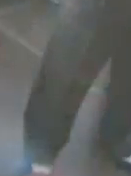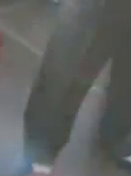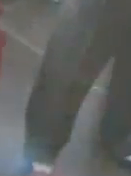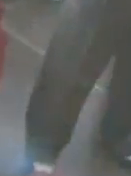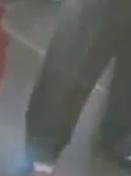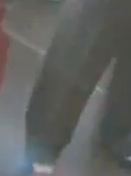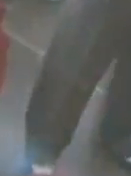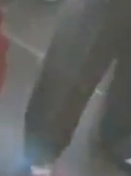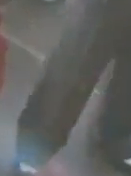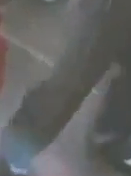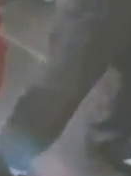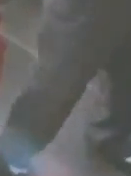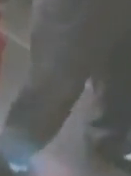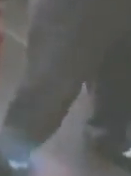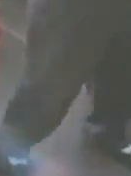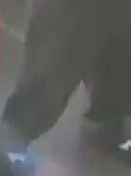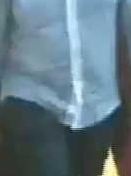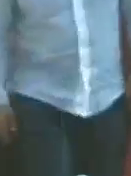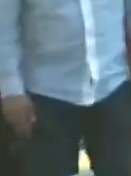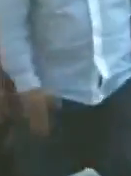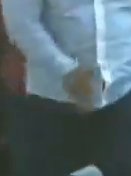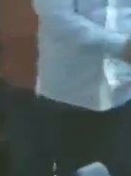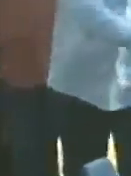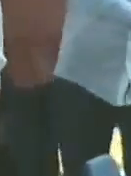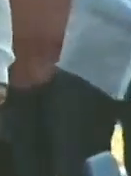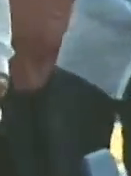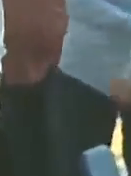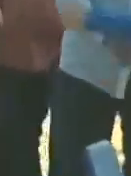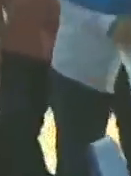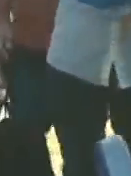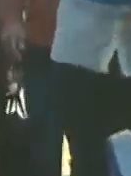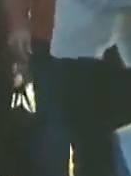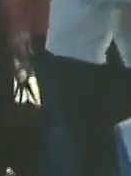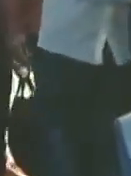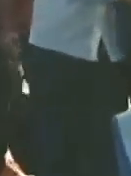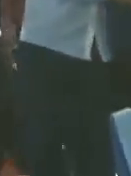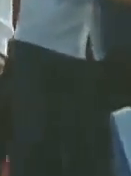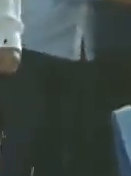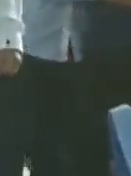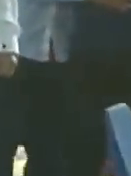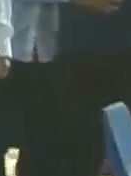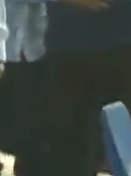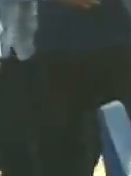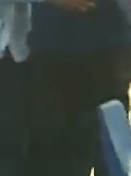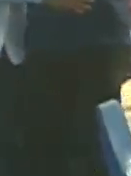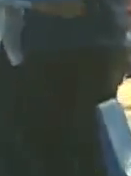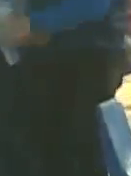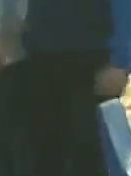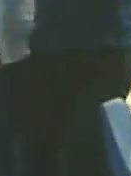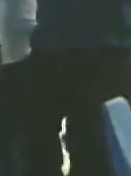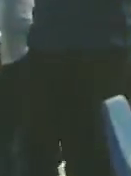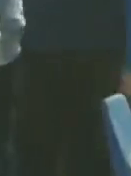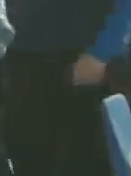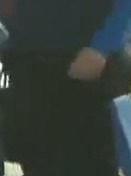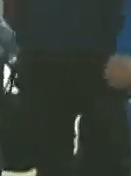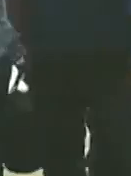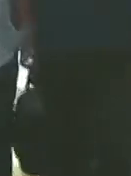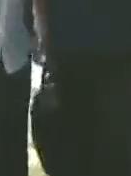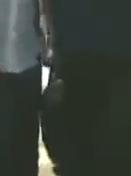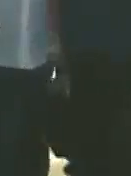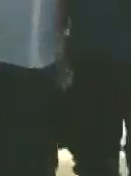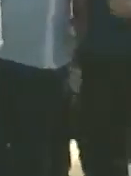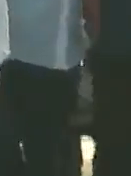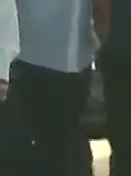más de 1.700 personas en un hermoso evento que contó con más de 500 ponencias, como lo es